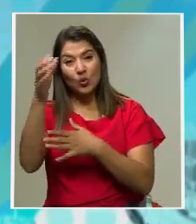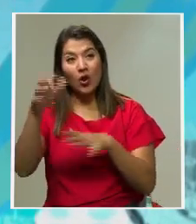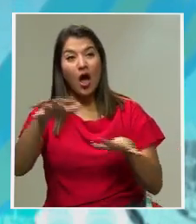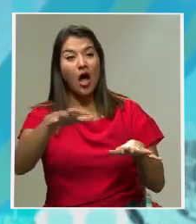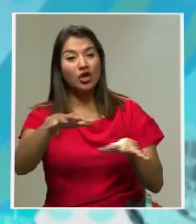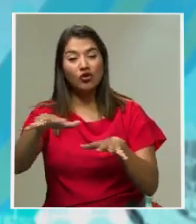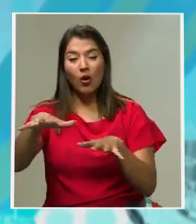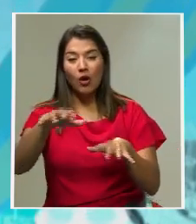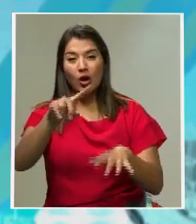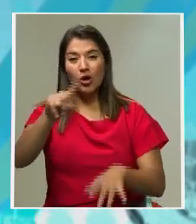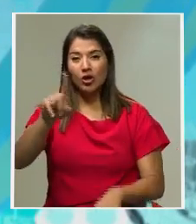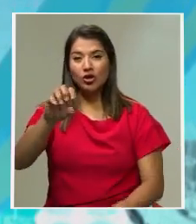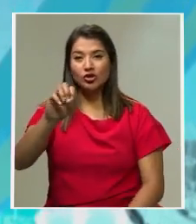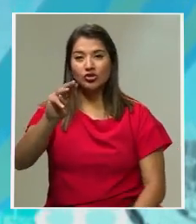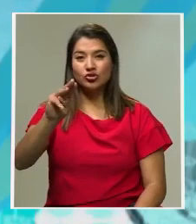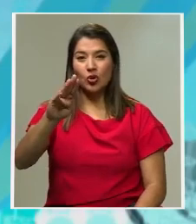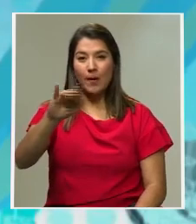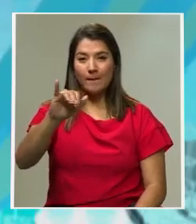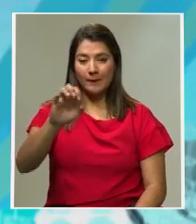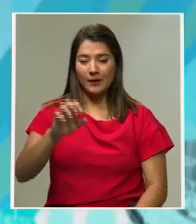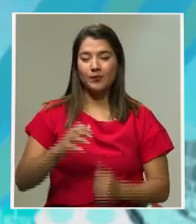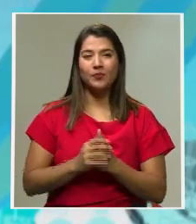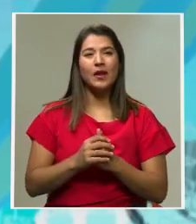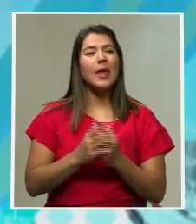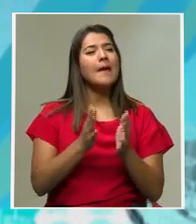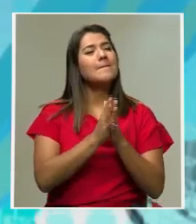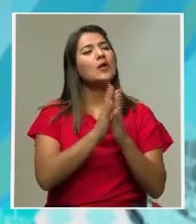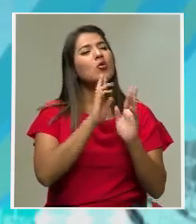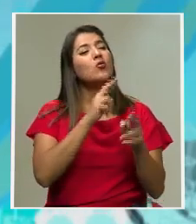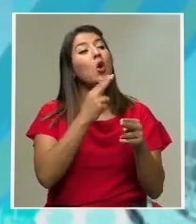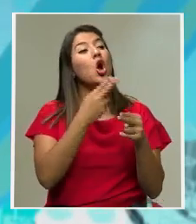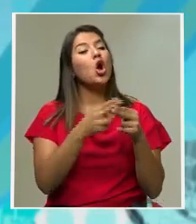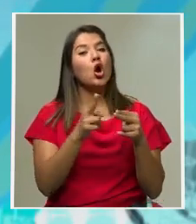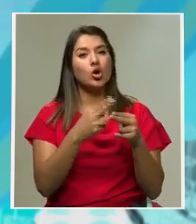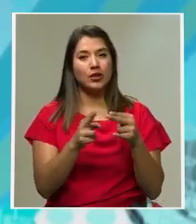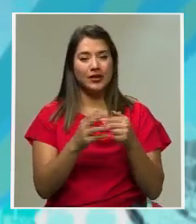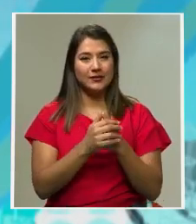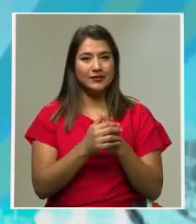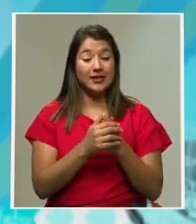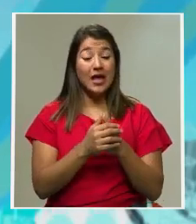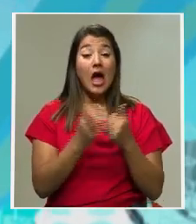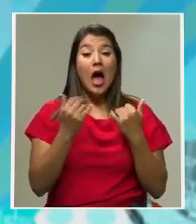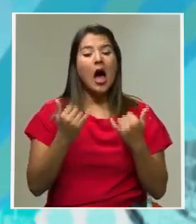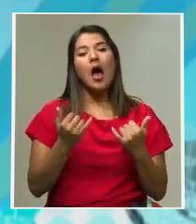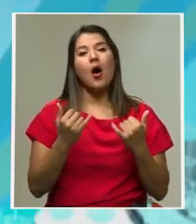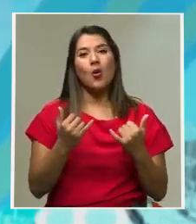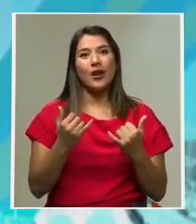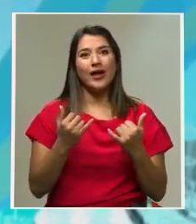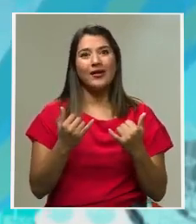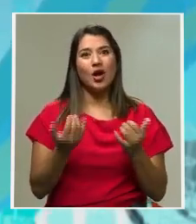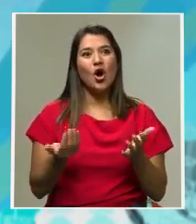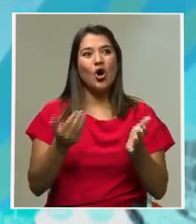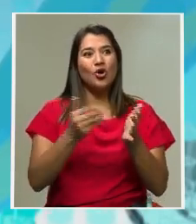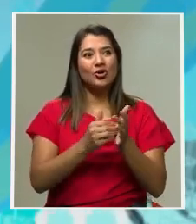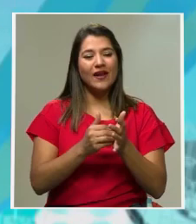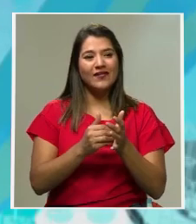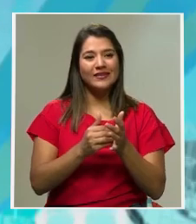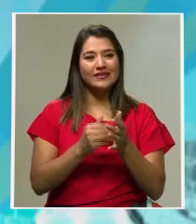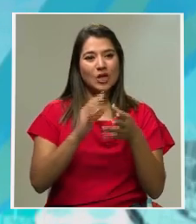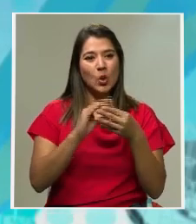Lourdes, hay también un regreso, te pido una respuesta relativamente corta, hay también un regreso a las historias de